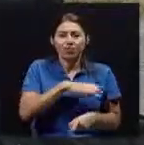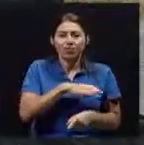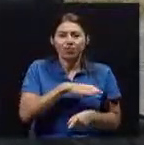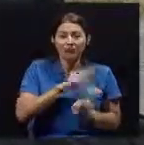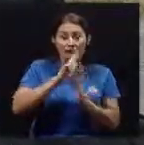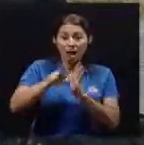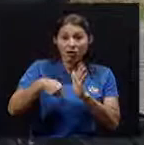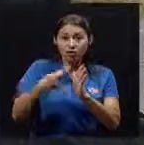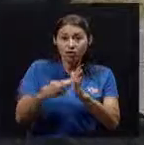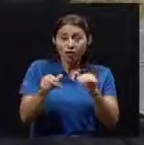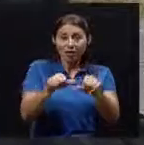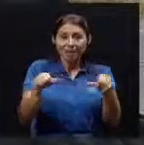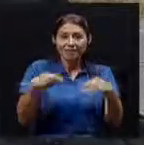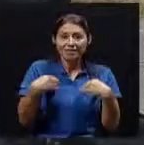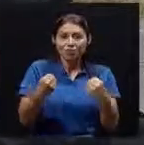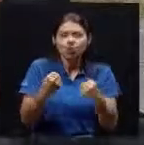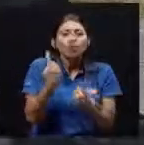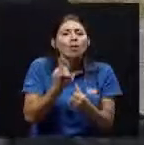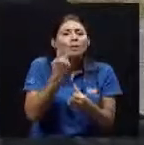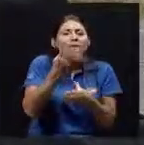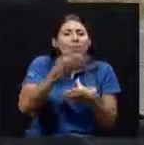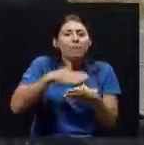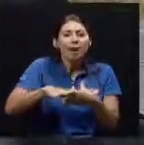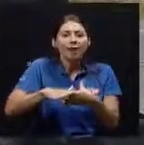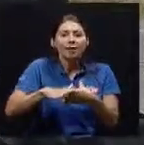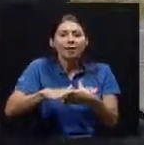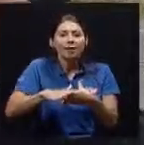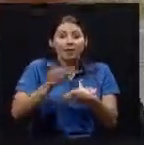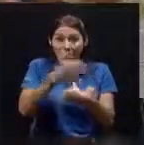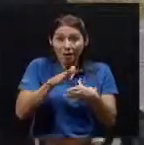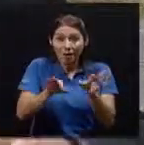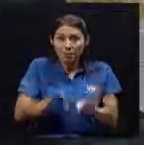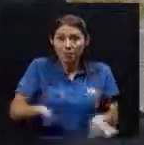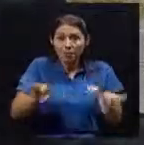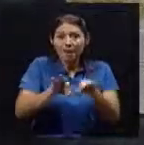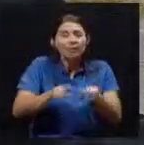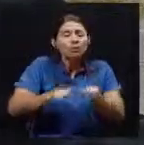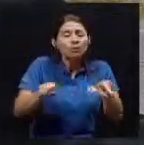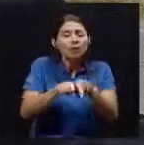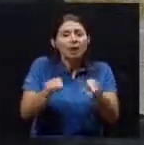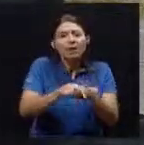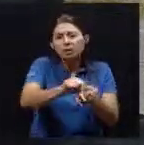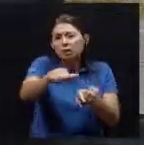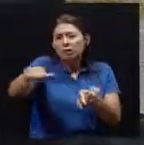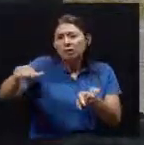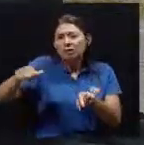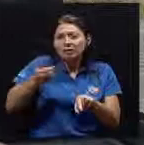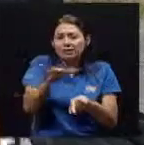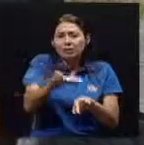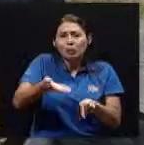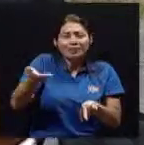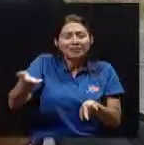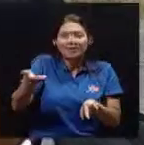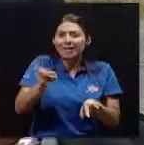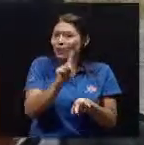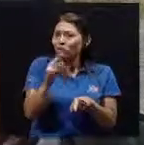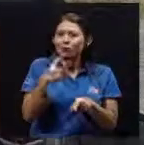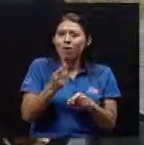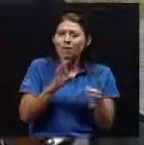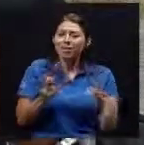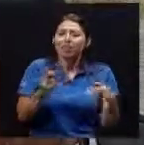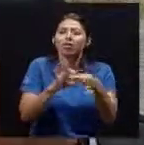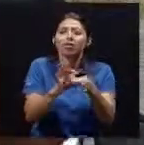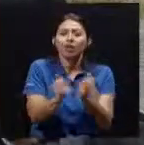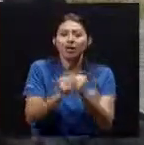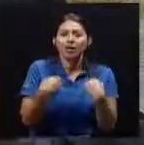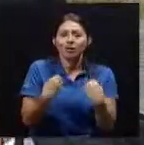rol, nada más una parte importante, pero hay muchísimos otros factores que se escapan, digamos, de lo que tiene que ver con el